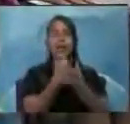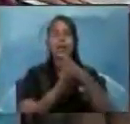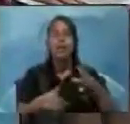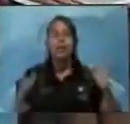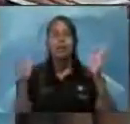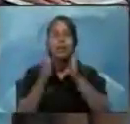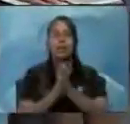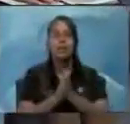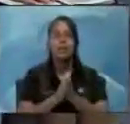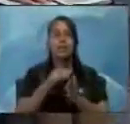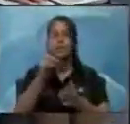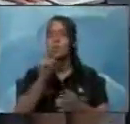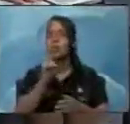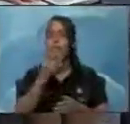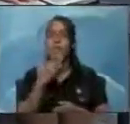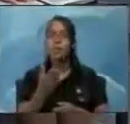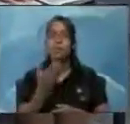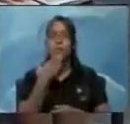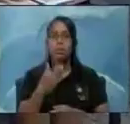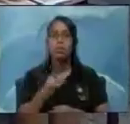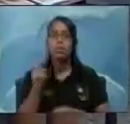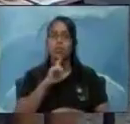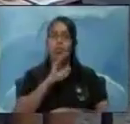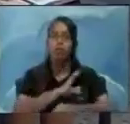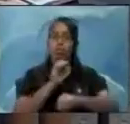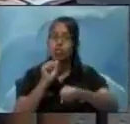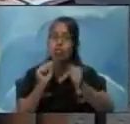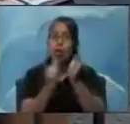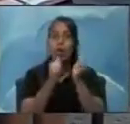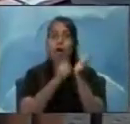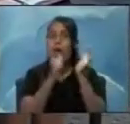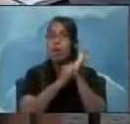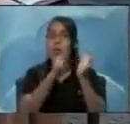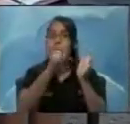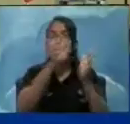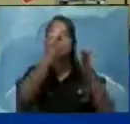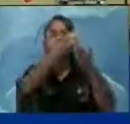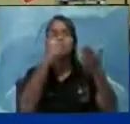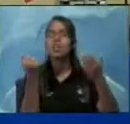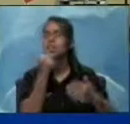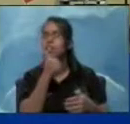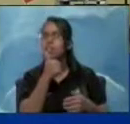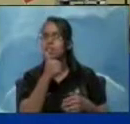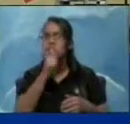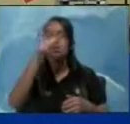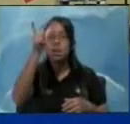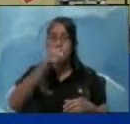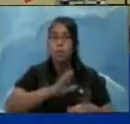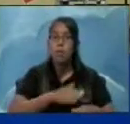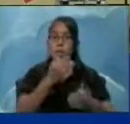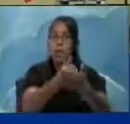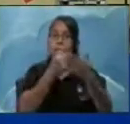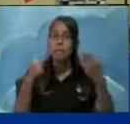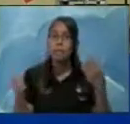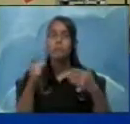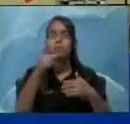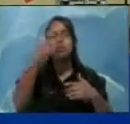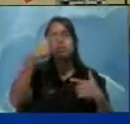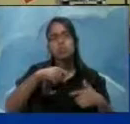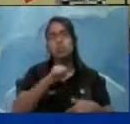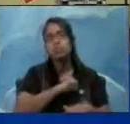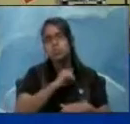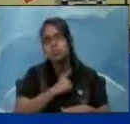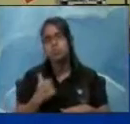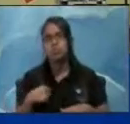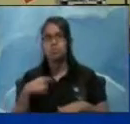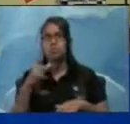no Pide permiso no toca la puerta Epa Será que me pueden abrir Quién es soy yo usted